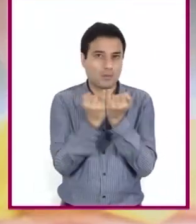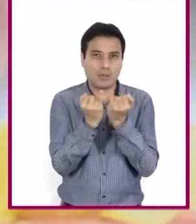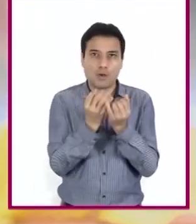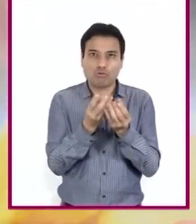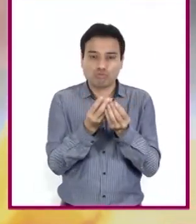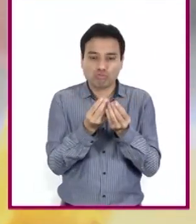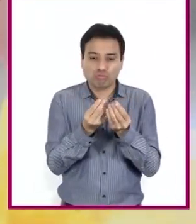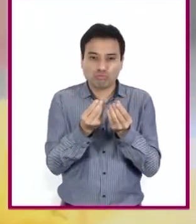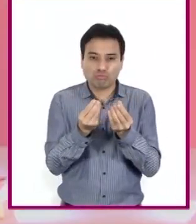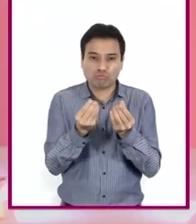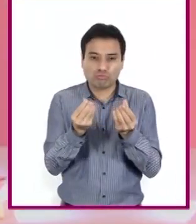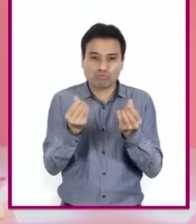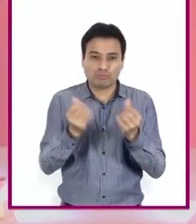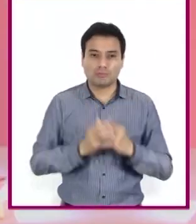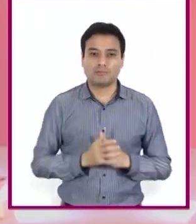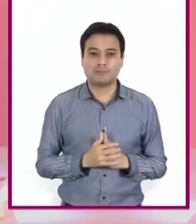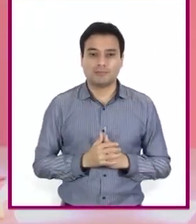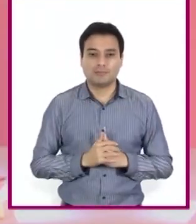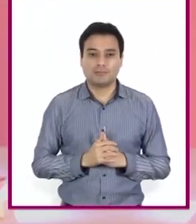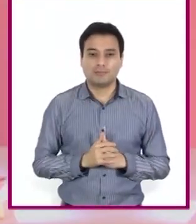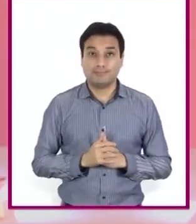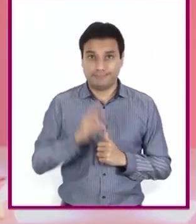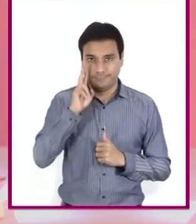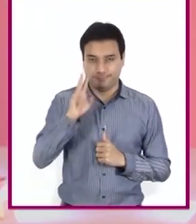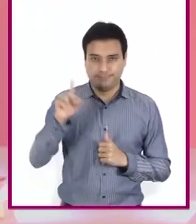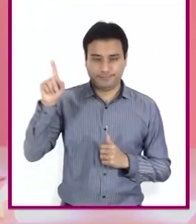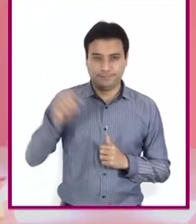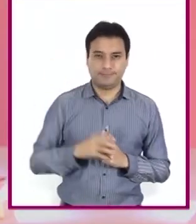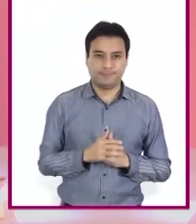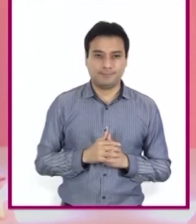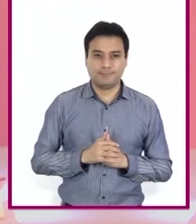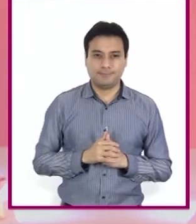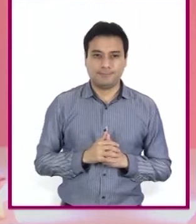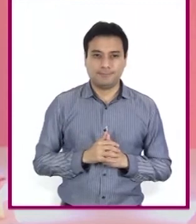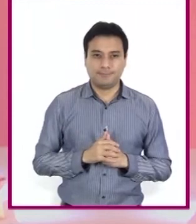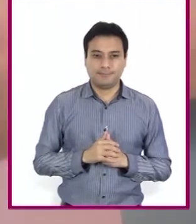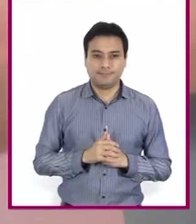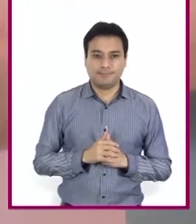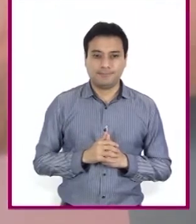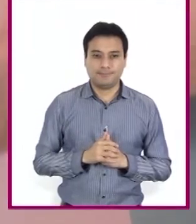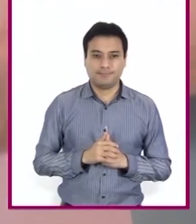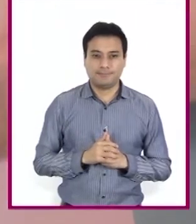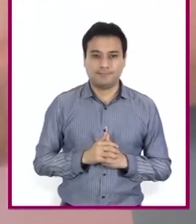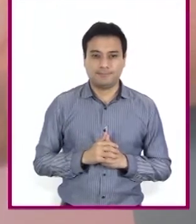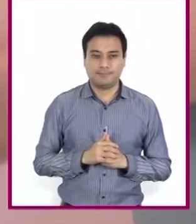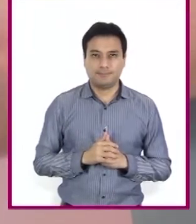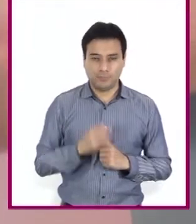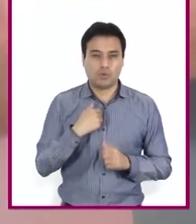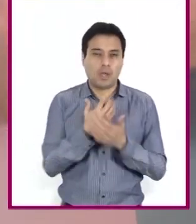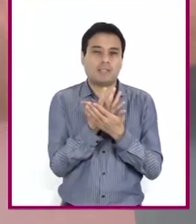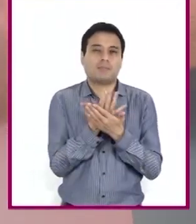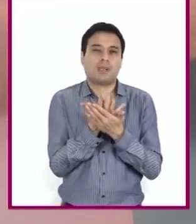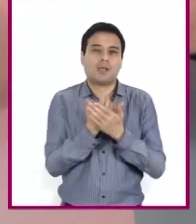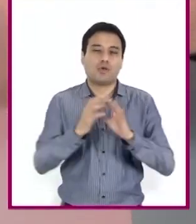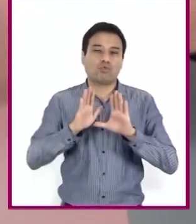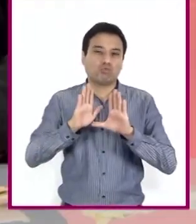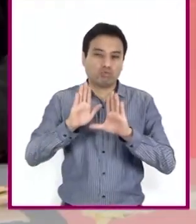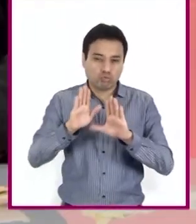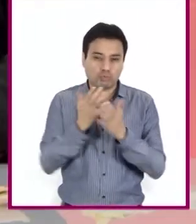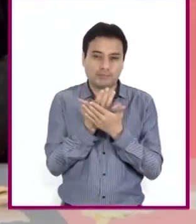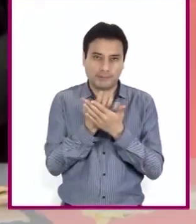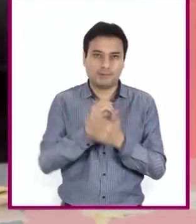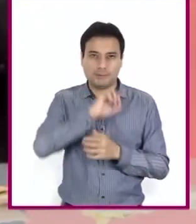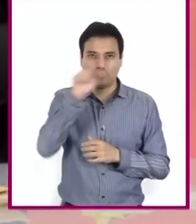la proteína del huevo. Observen cómo está. Después de un tiempo que lo dejen reposar, vamos a obtener